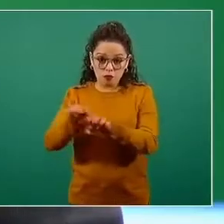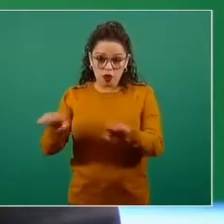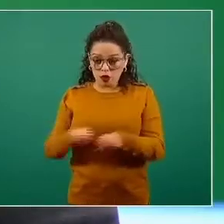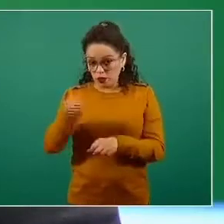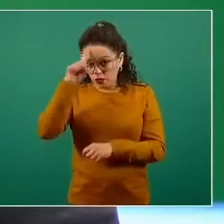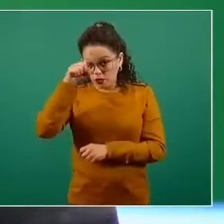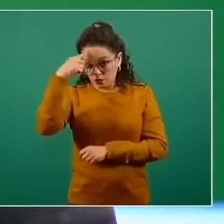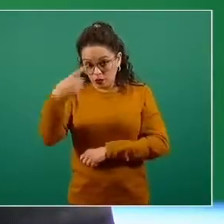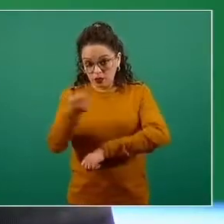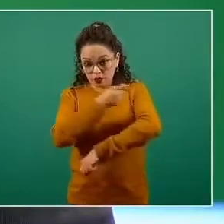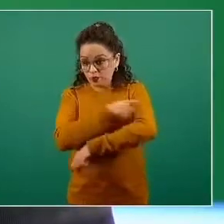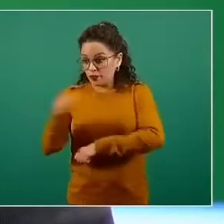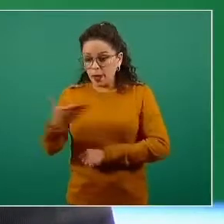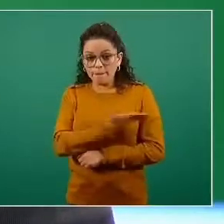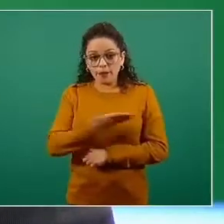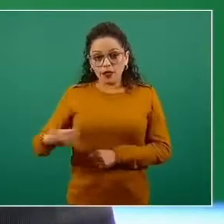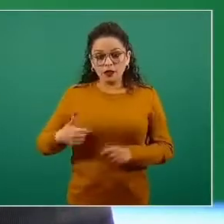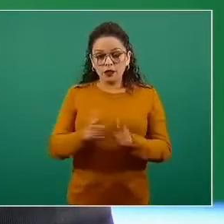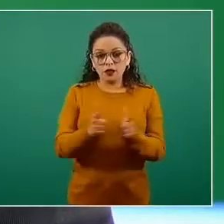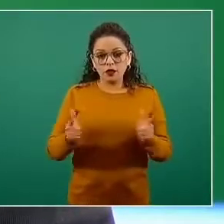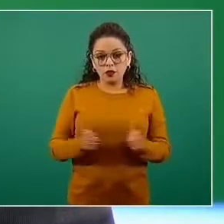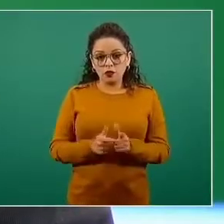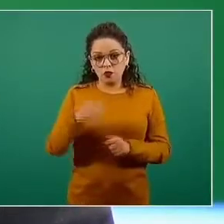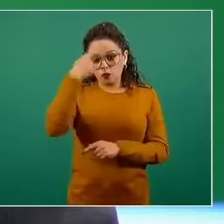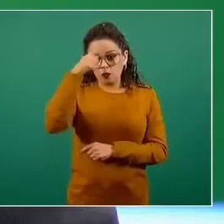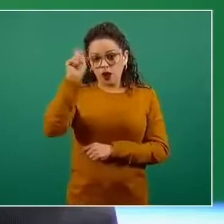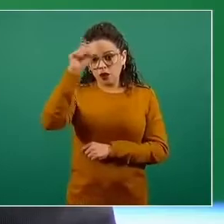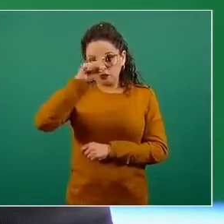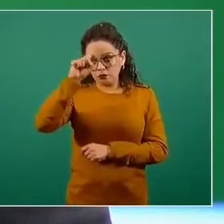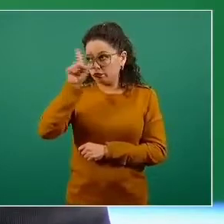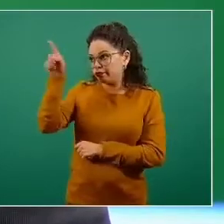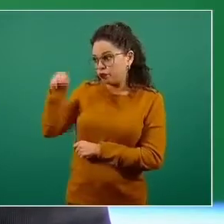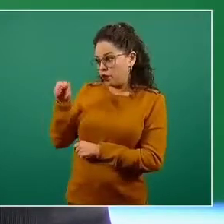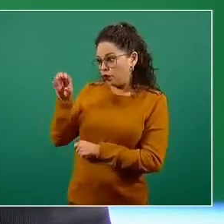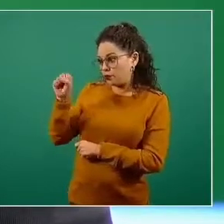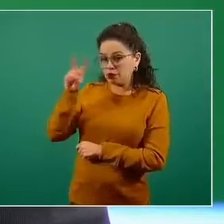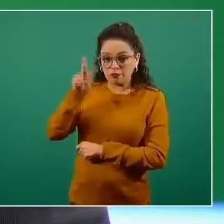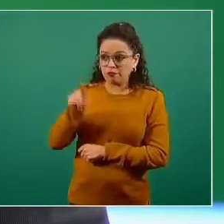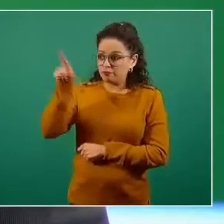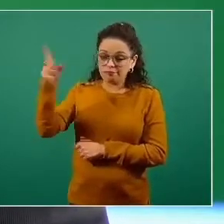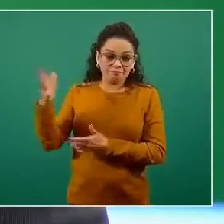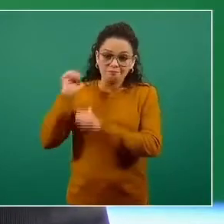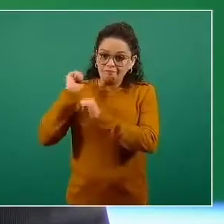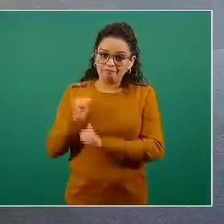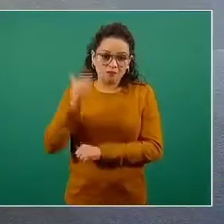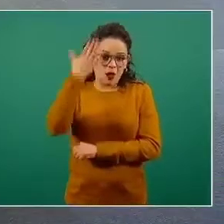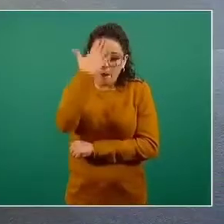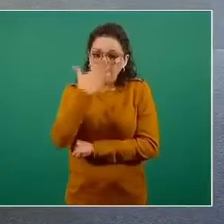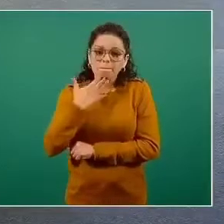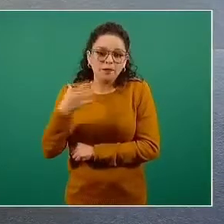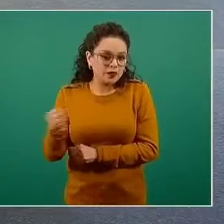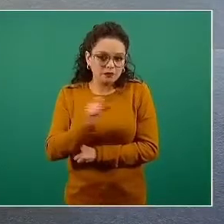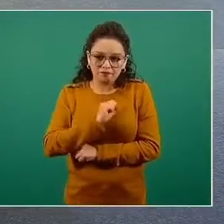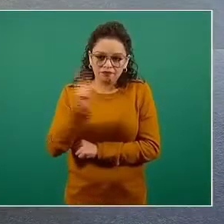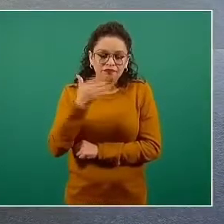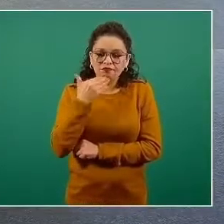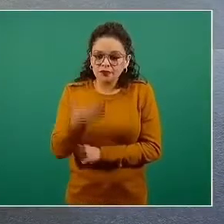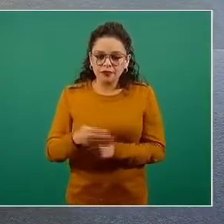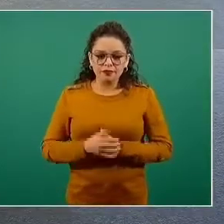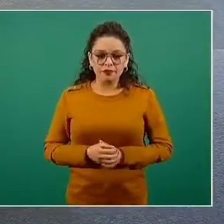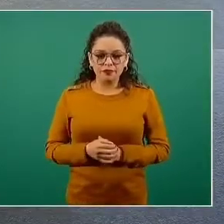es el presidente del grupo asesor estratégico de la OMS. Estamos en las mejores manos. ¿A dónde?